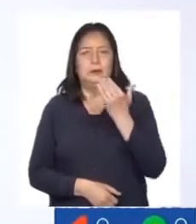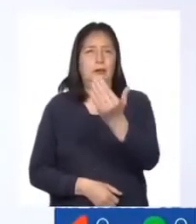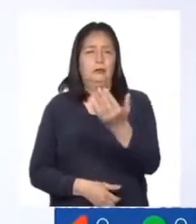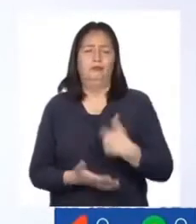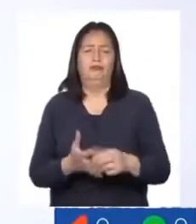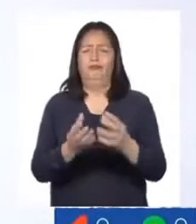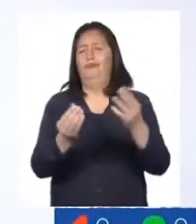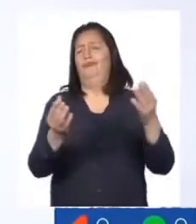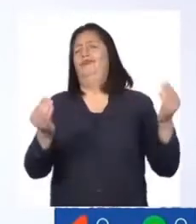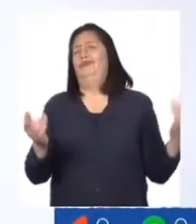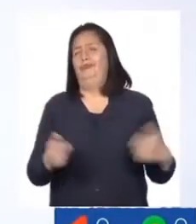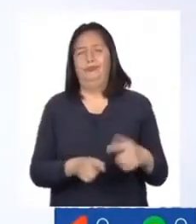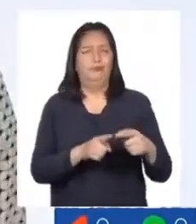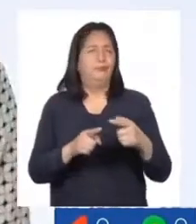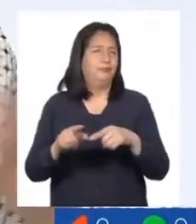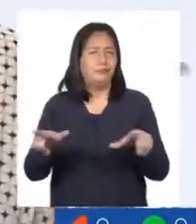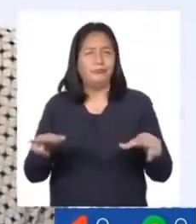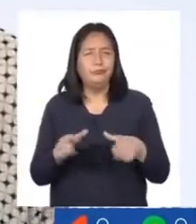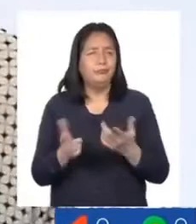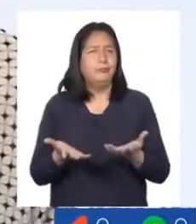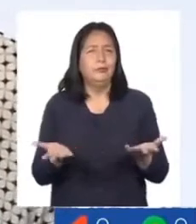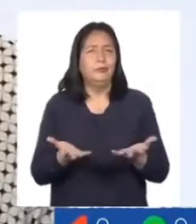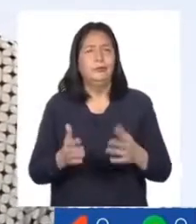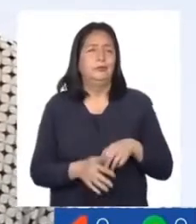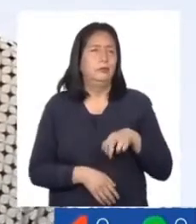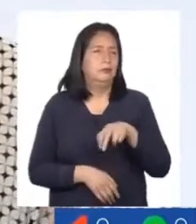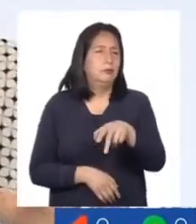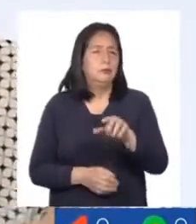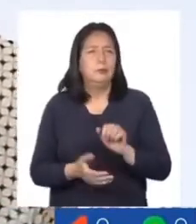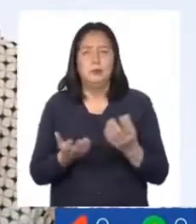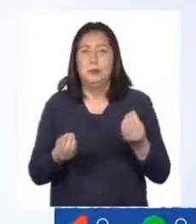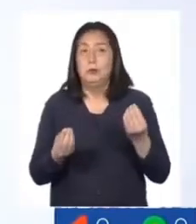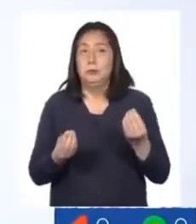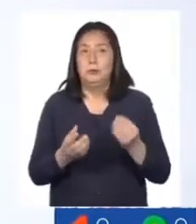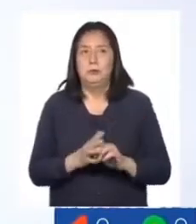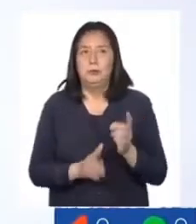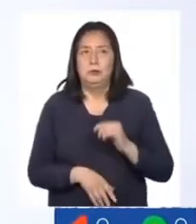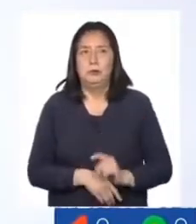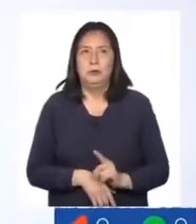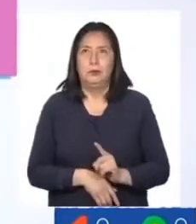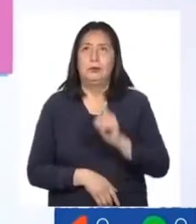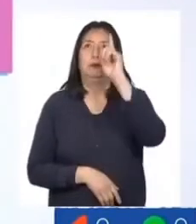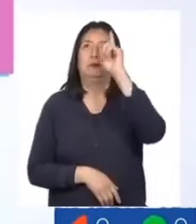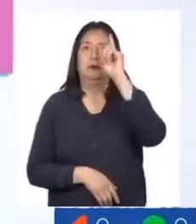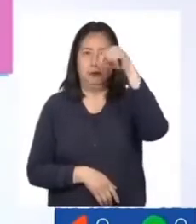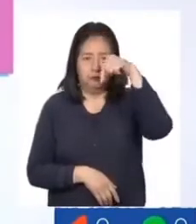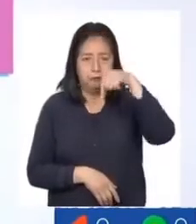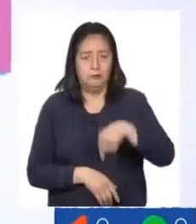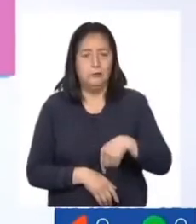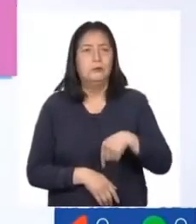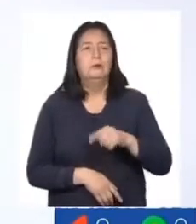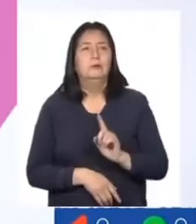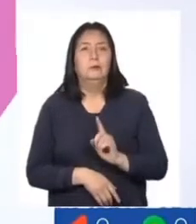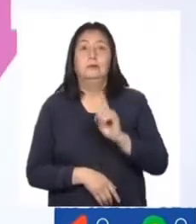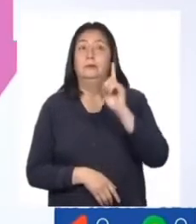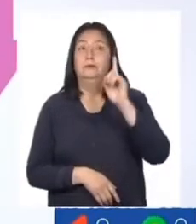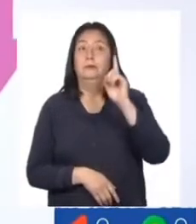Tenemos muchas posibilidades. Podemos desplazarnos hacia arriba o hacia abajo. Hacia